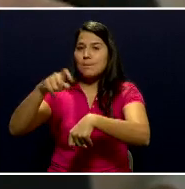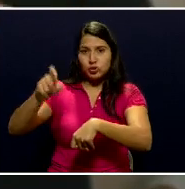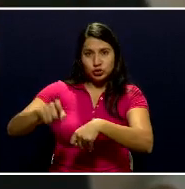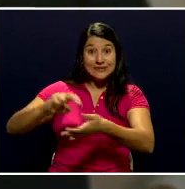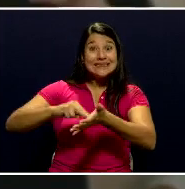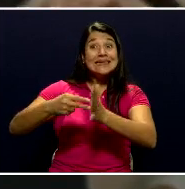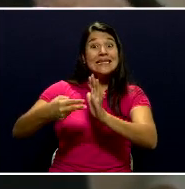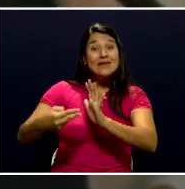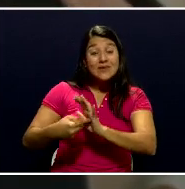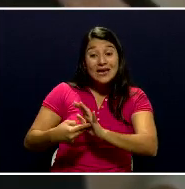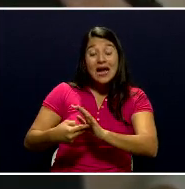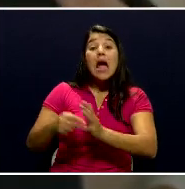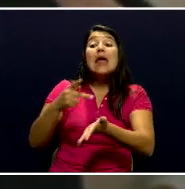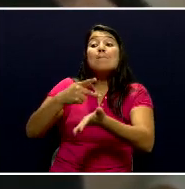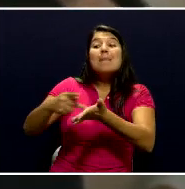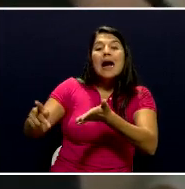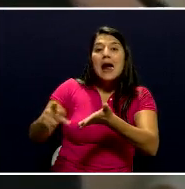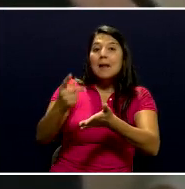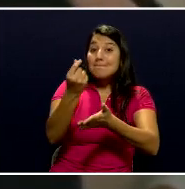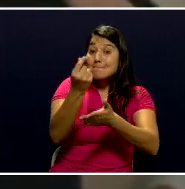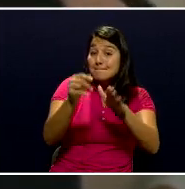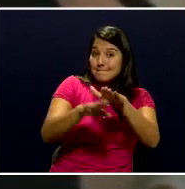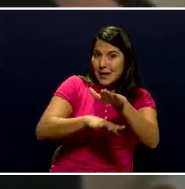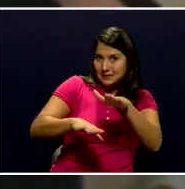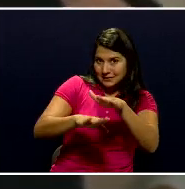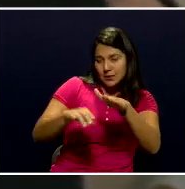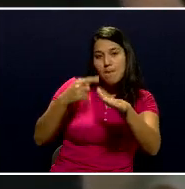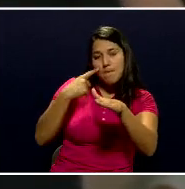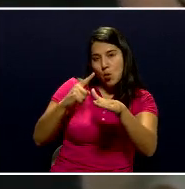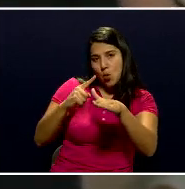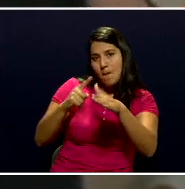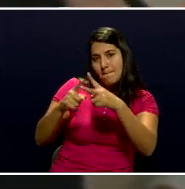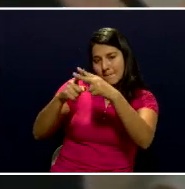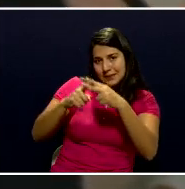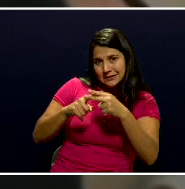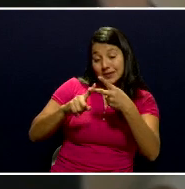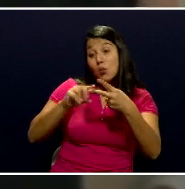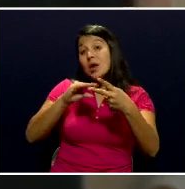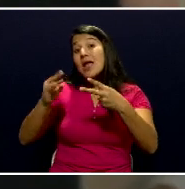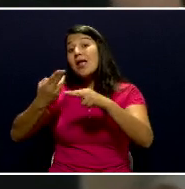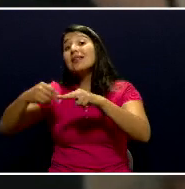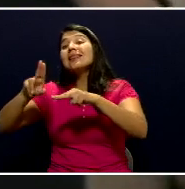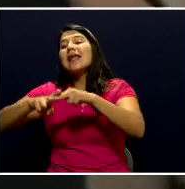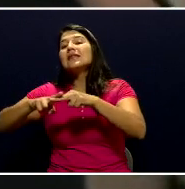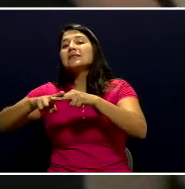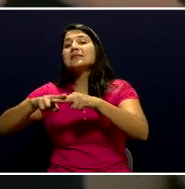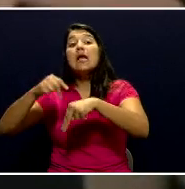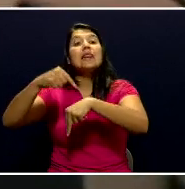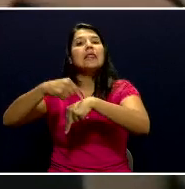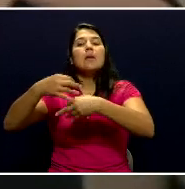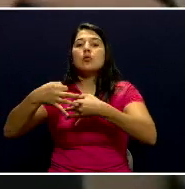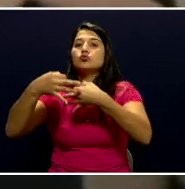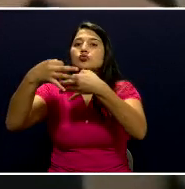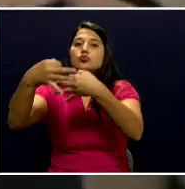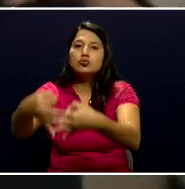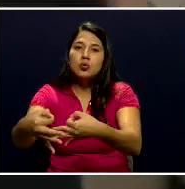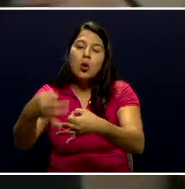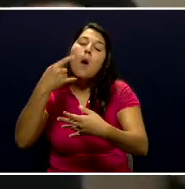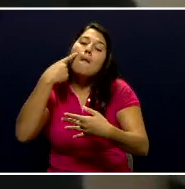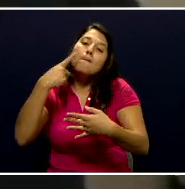del principal y los intereses por el tiempo que sea necesario, obviamente en referencia a la